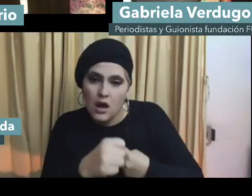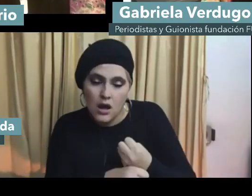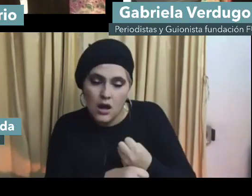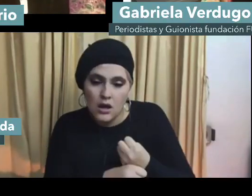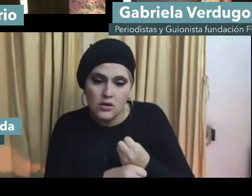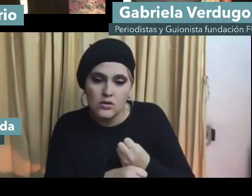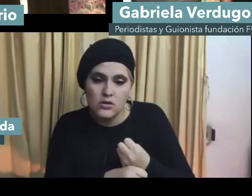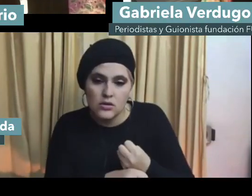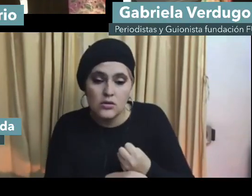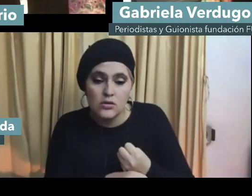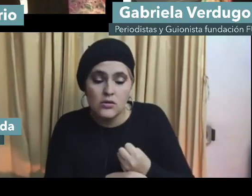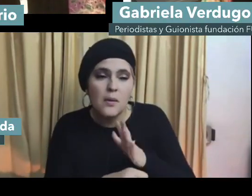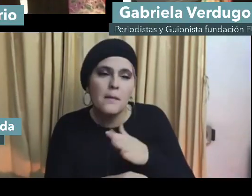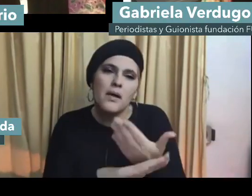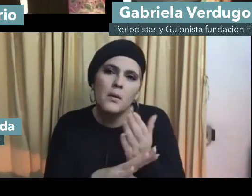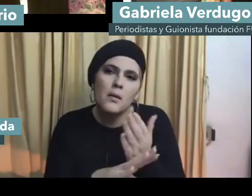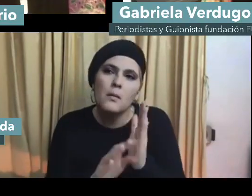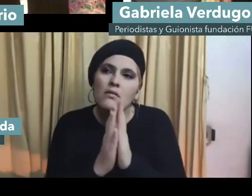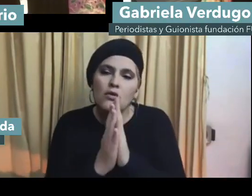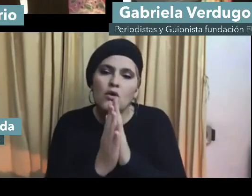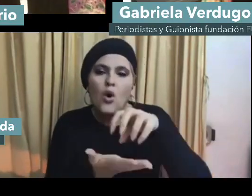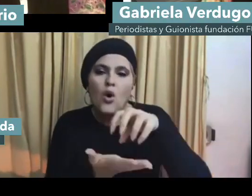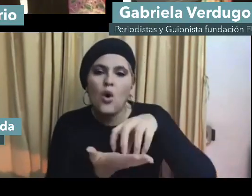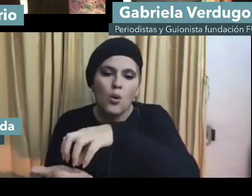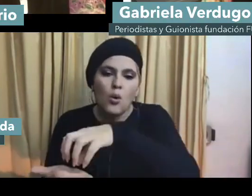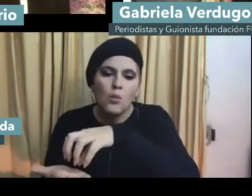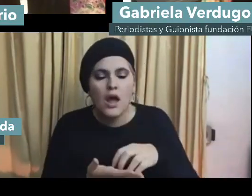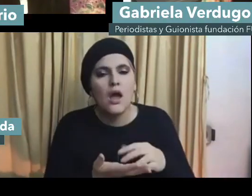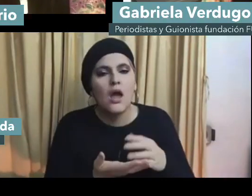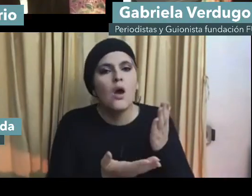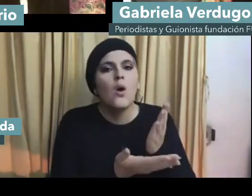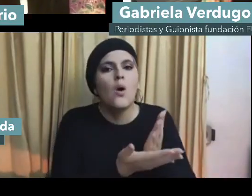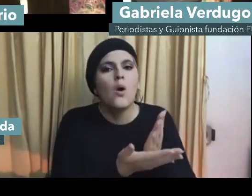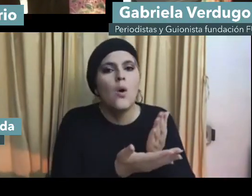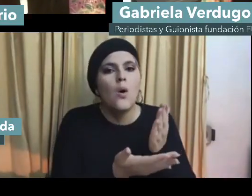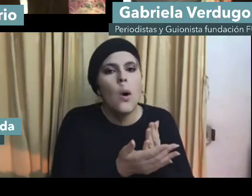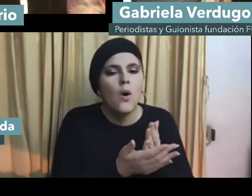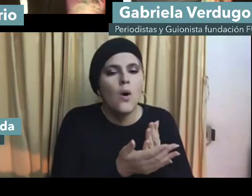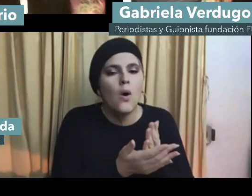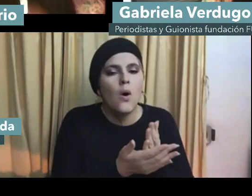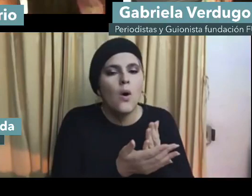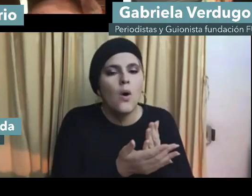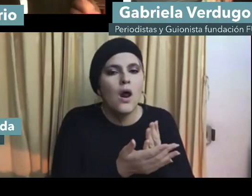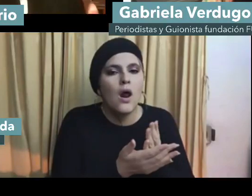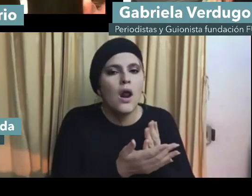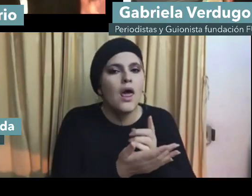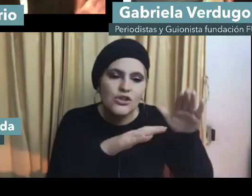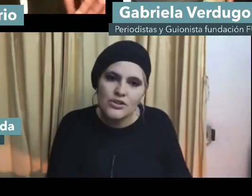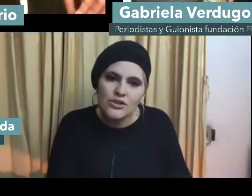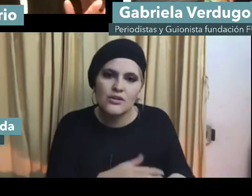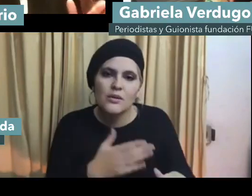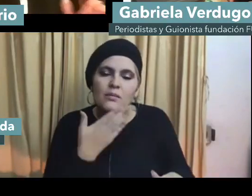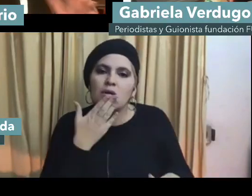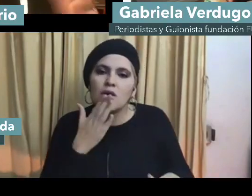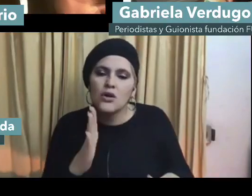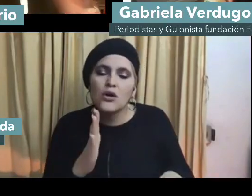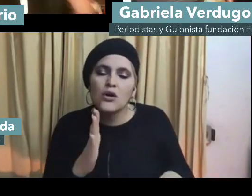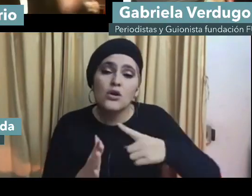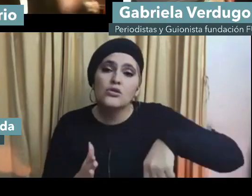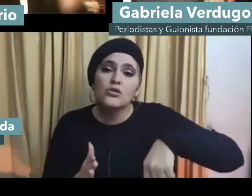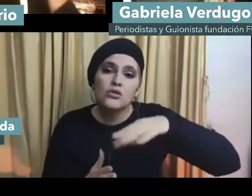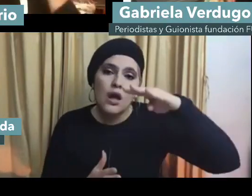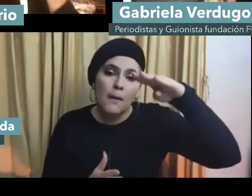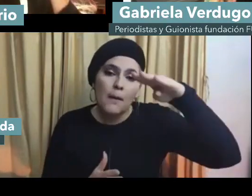comunales es que las escuelas especiales abran cursos para niños pequeños, porque la experiencia que nosotros tenemos es que ¿cuál es como el